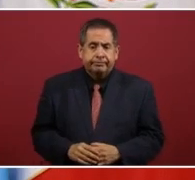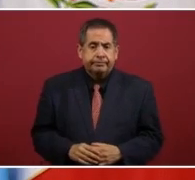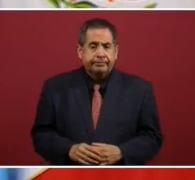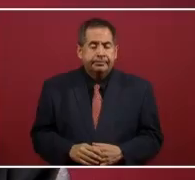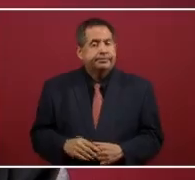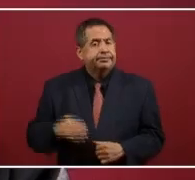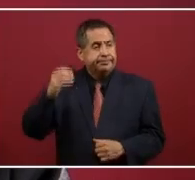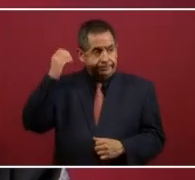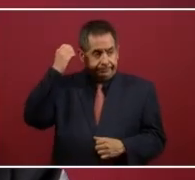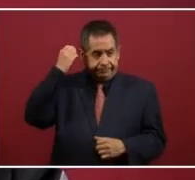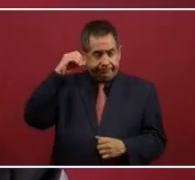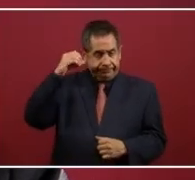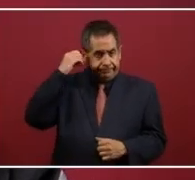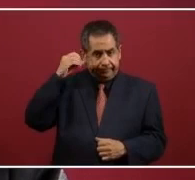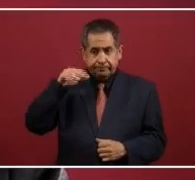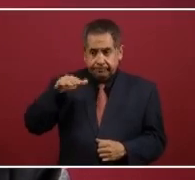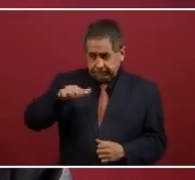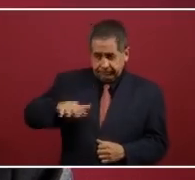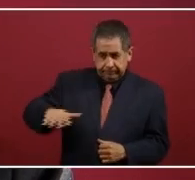Oaxaca